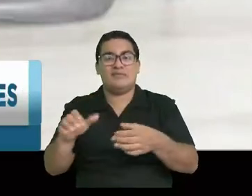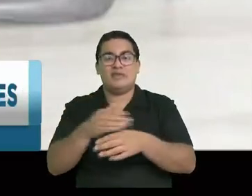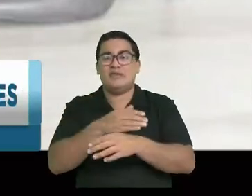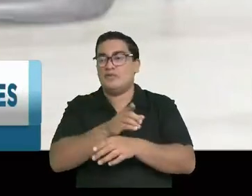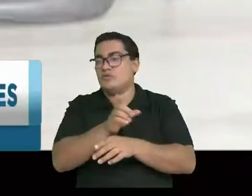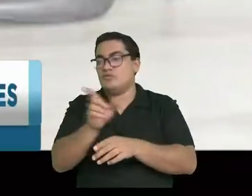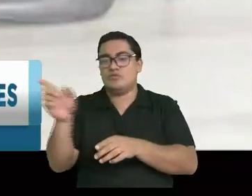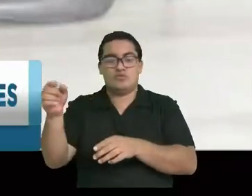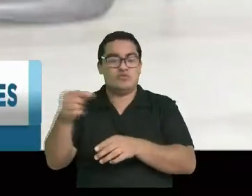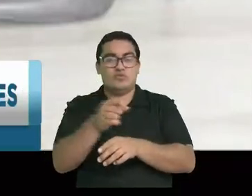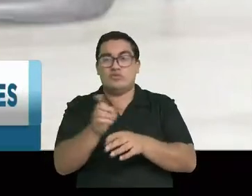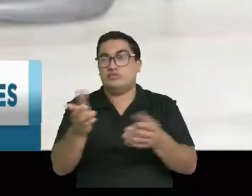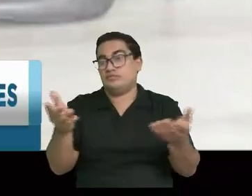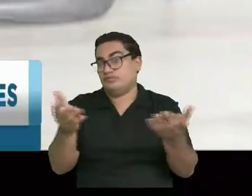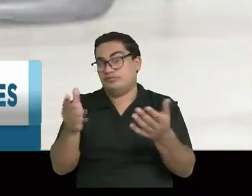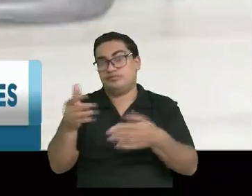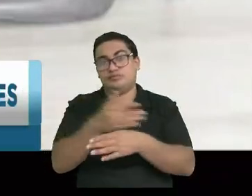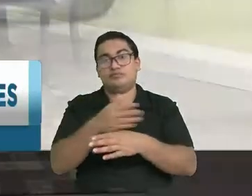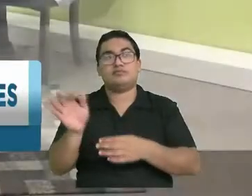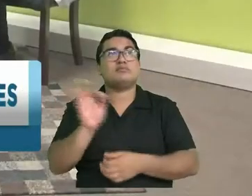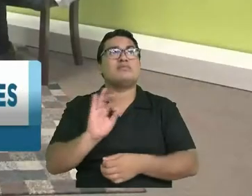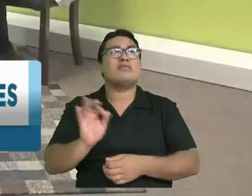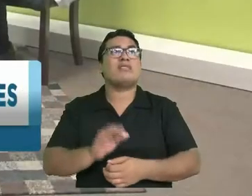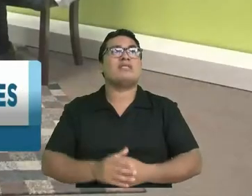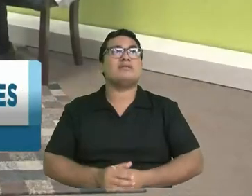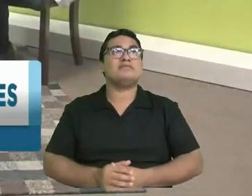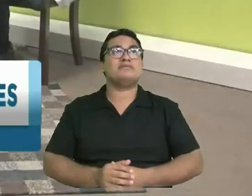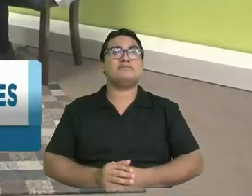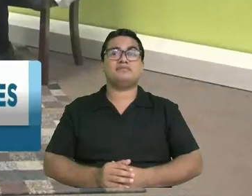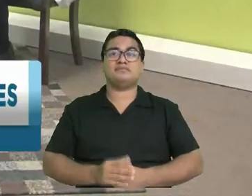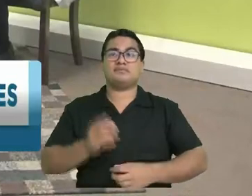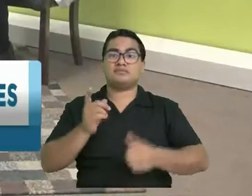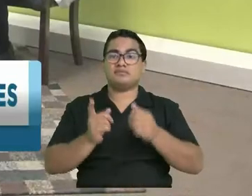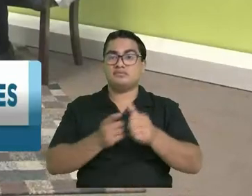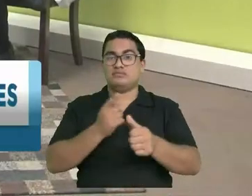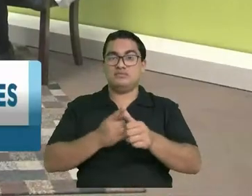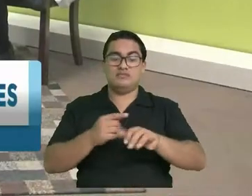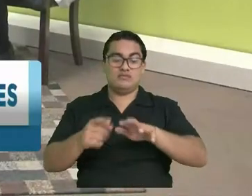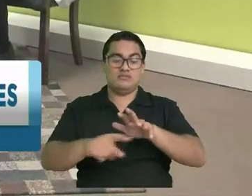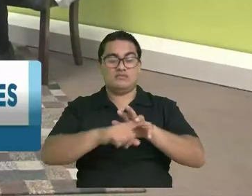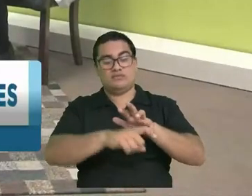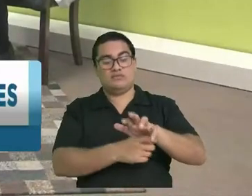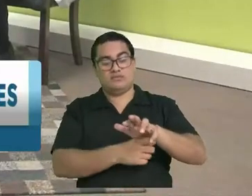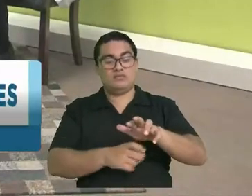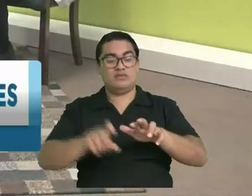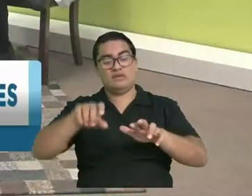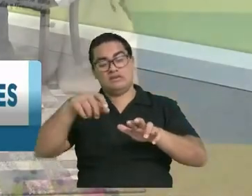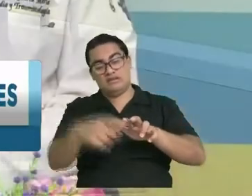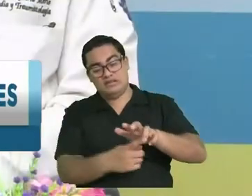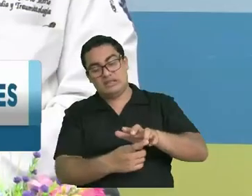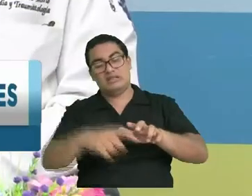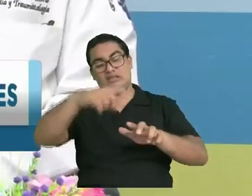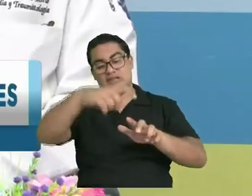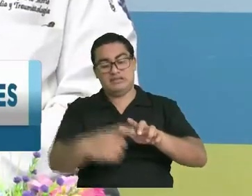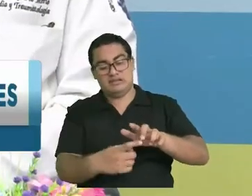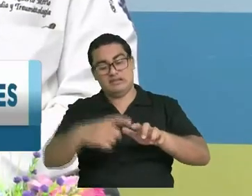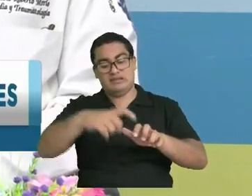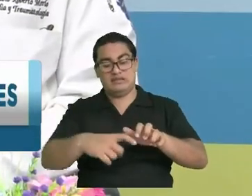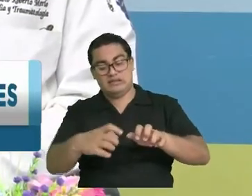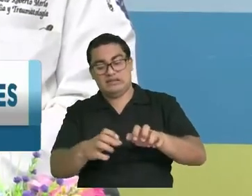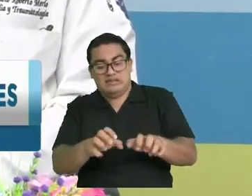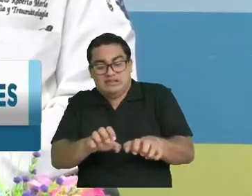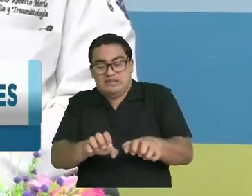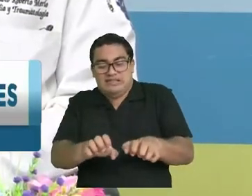sentidos porque tiene que ver con muchos factores. Entonces, primero afectó el primer dedo, después afecta el segundo, después el tercero, y cuando miras